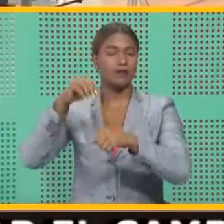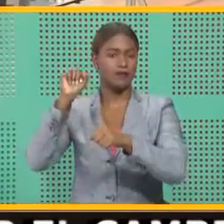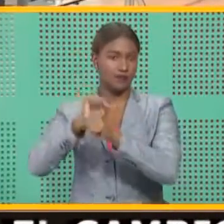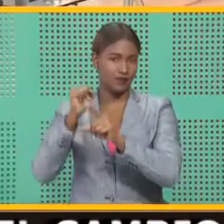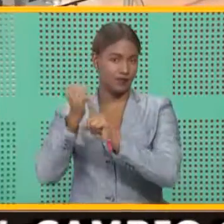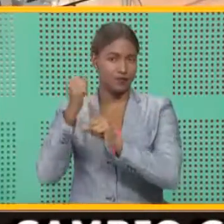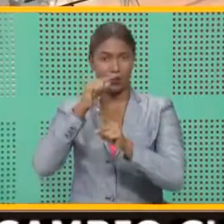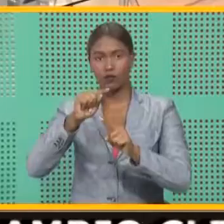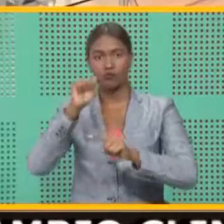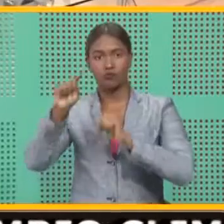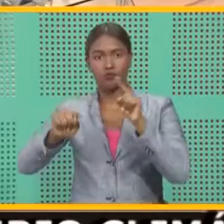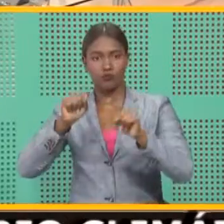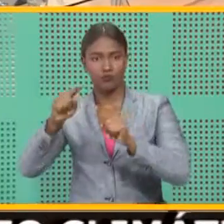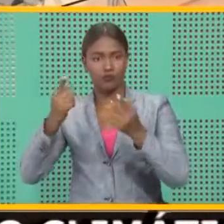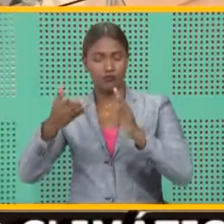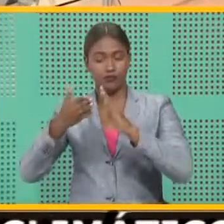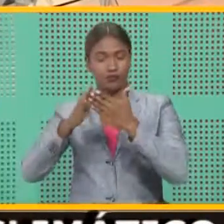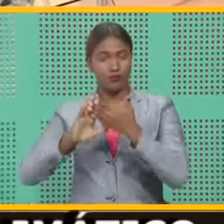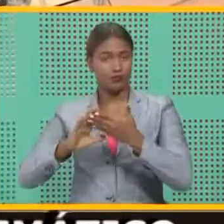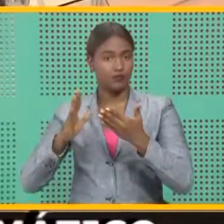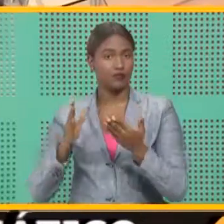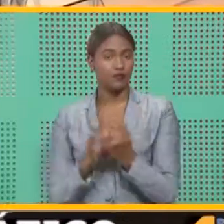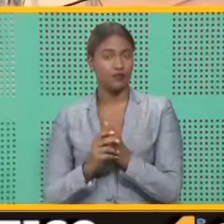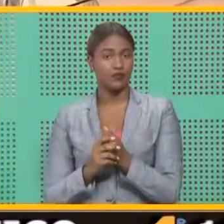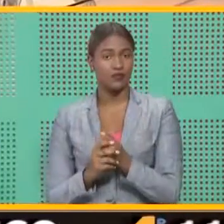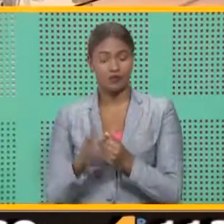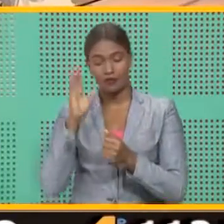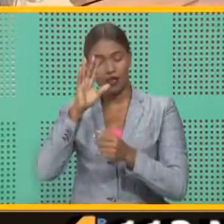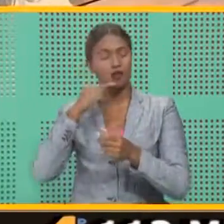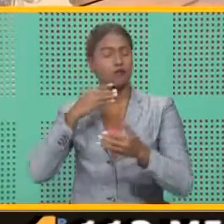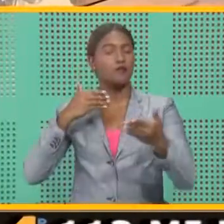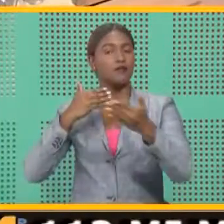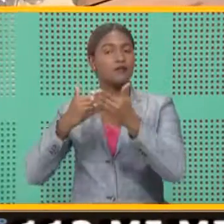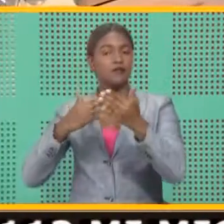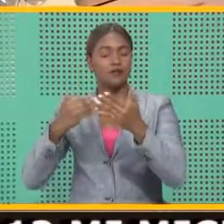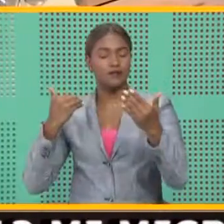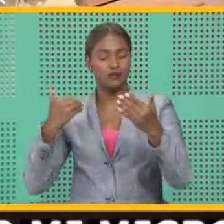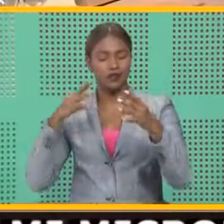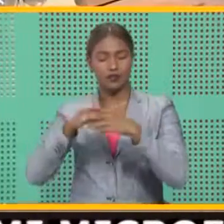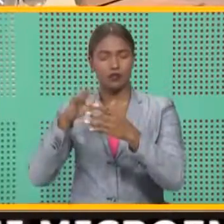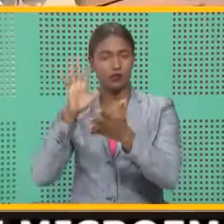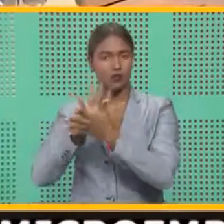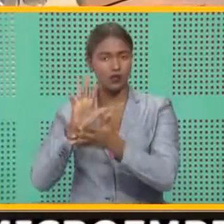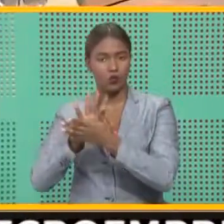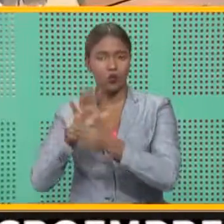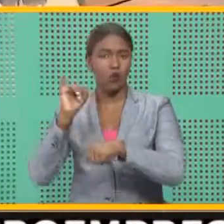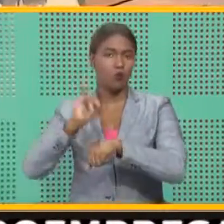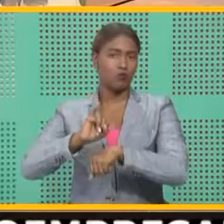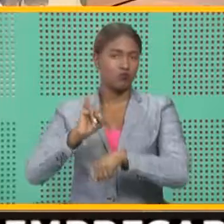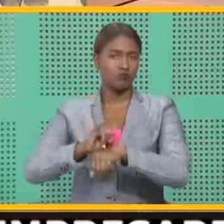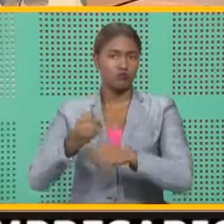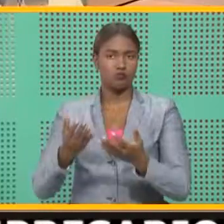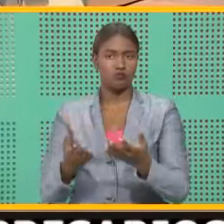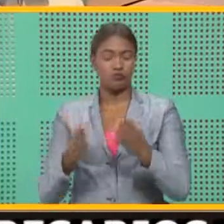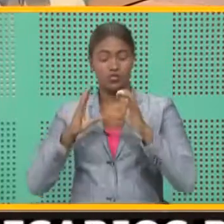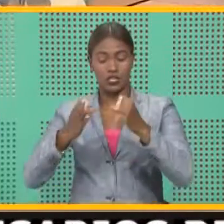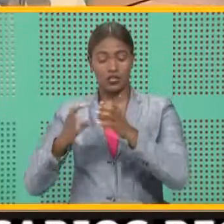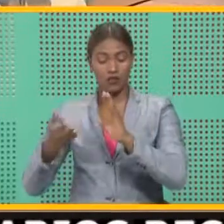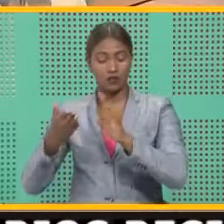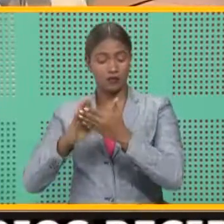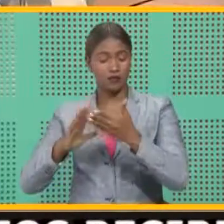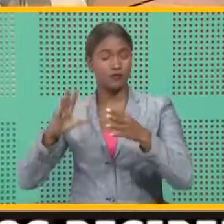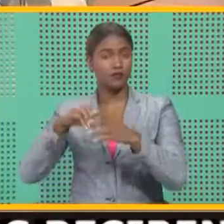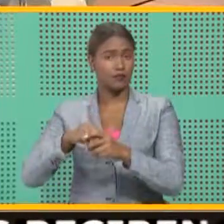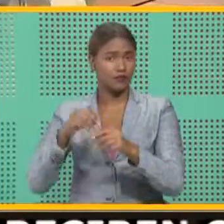que va a las comunidades, va a la proximidad y desde la escuela, la iglesia, los centros